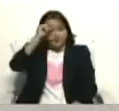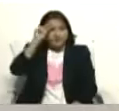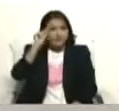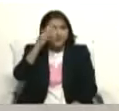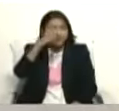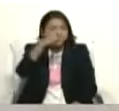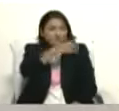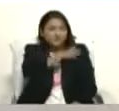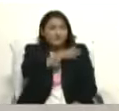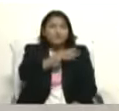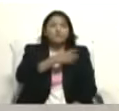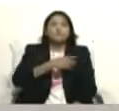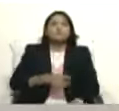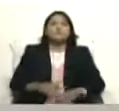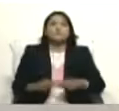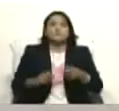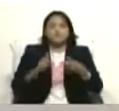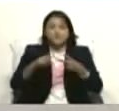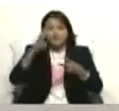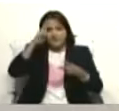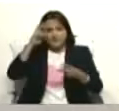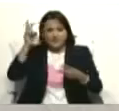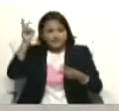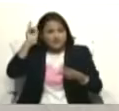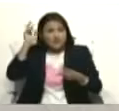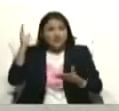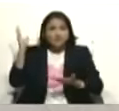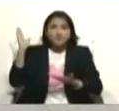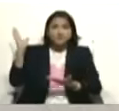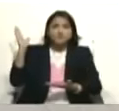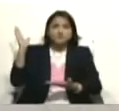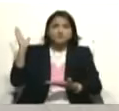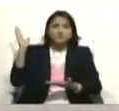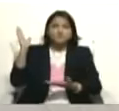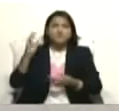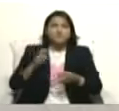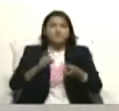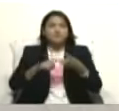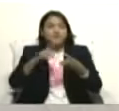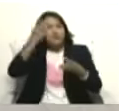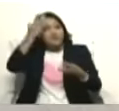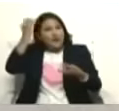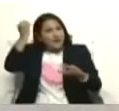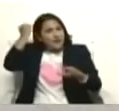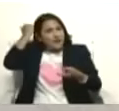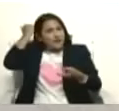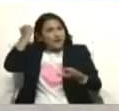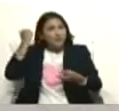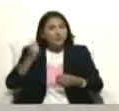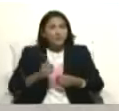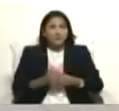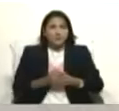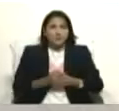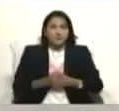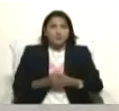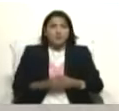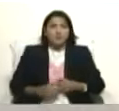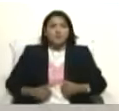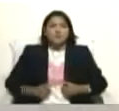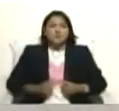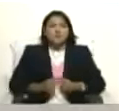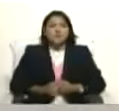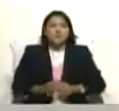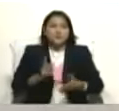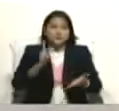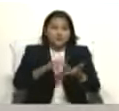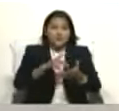Defensa, el canciller Iván Gil, el embajador Samuel Moncada, que es nuestro agente ante la Corte Internacional de